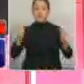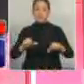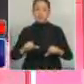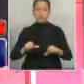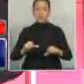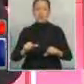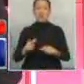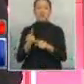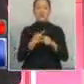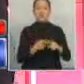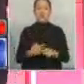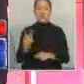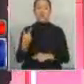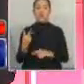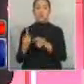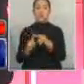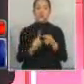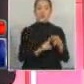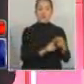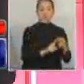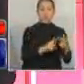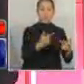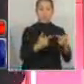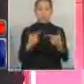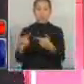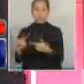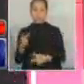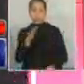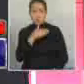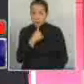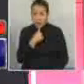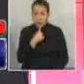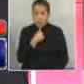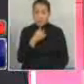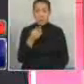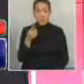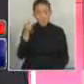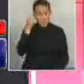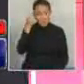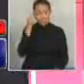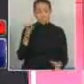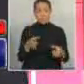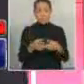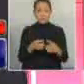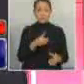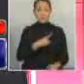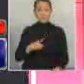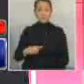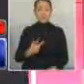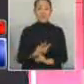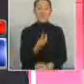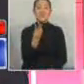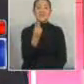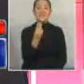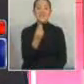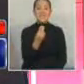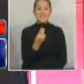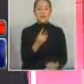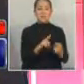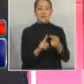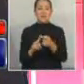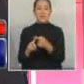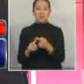dos partidos. No hay dos partidos en Chile. Fíjate que en la Cámara hay 13 partidos y